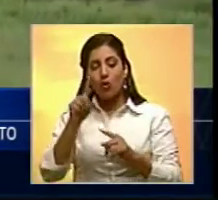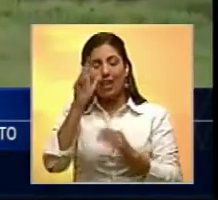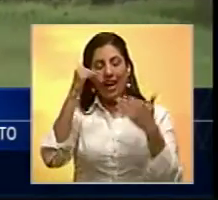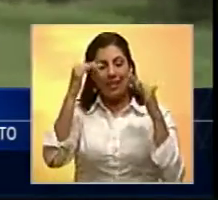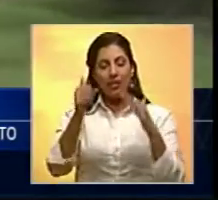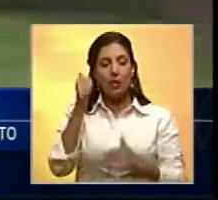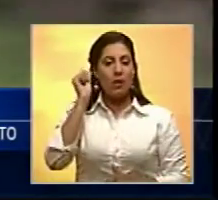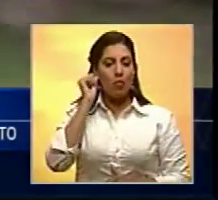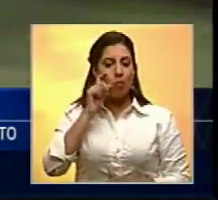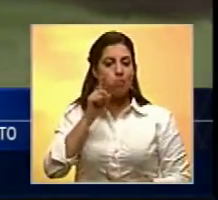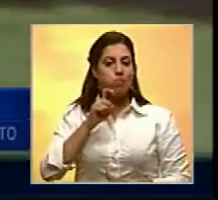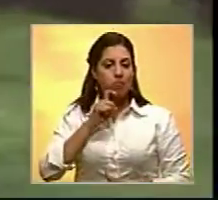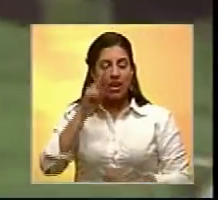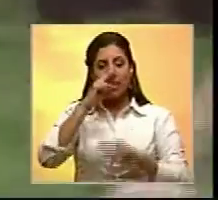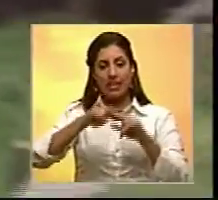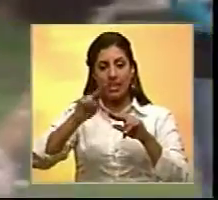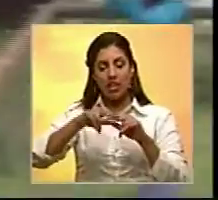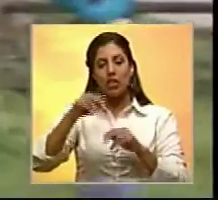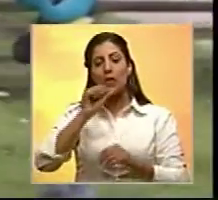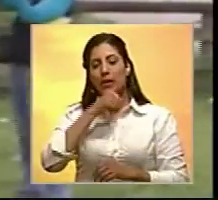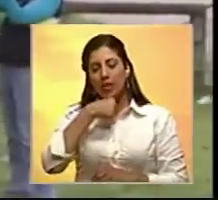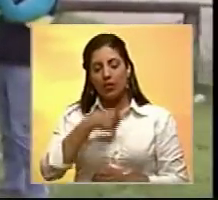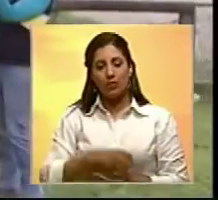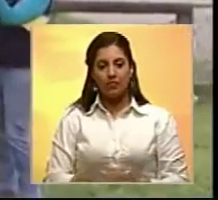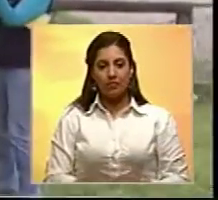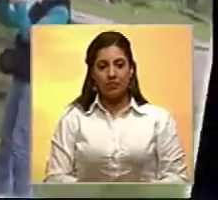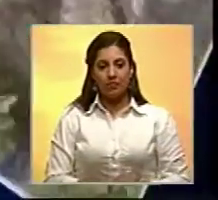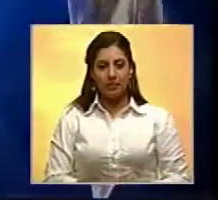prioridad a mujeres embarazadas, niños y ancianos.